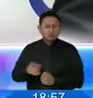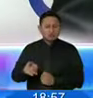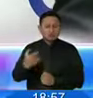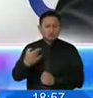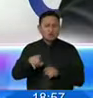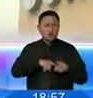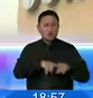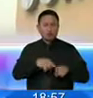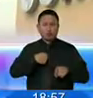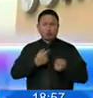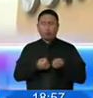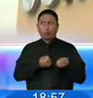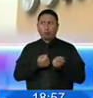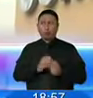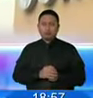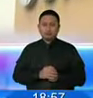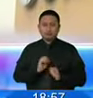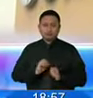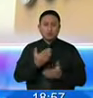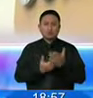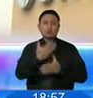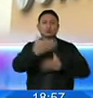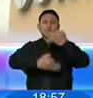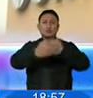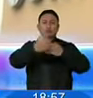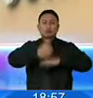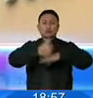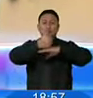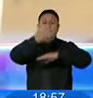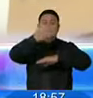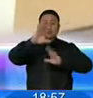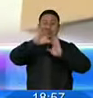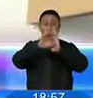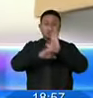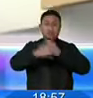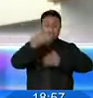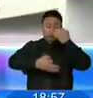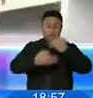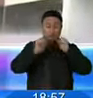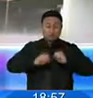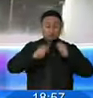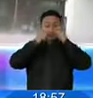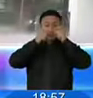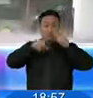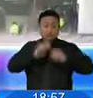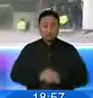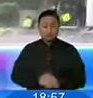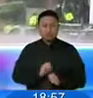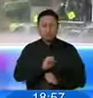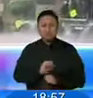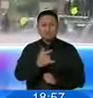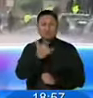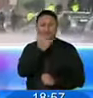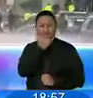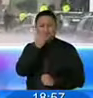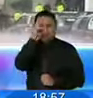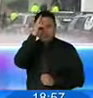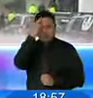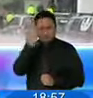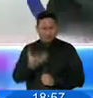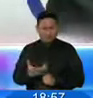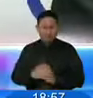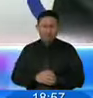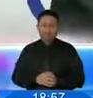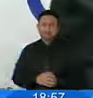concursos amañados, la designación de jueces de la Corte Nacional de Justicia, fiscales y aplicación del error inexcusable, entre otros